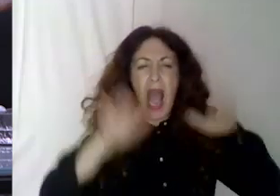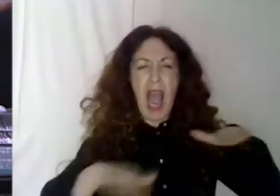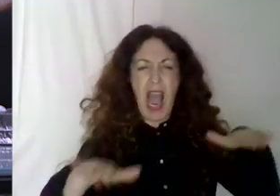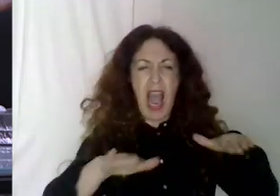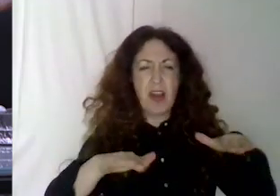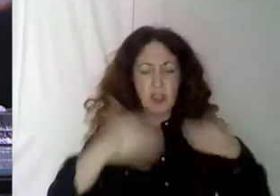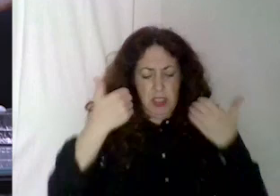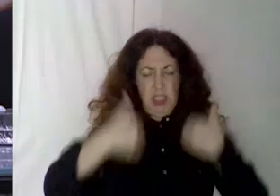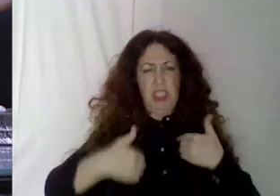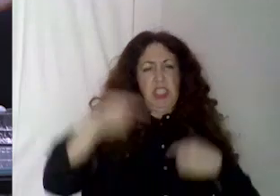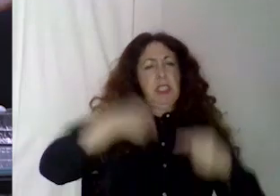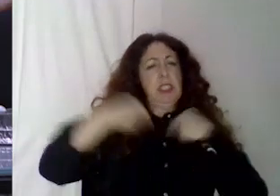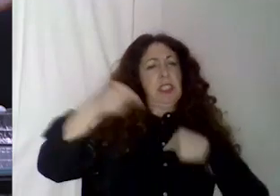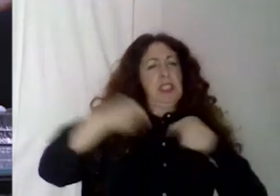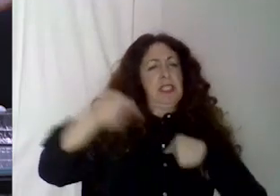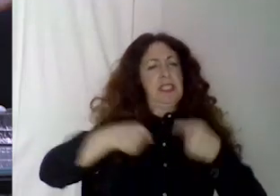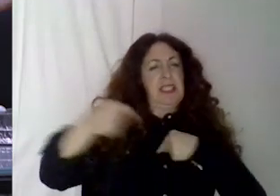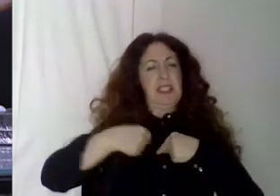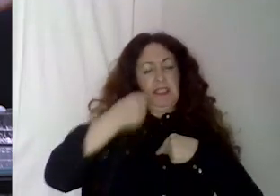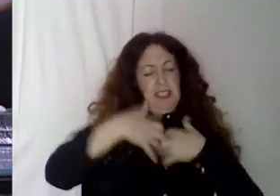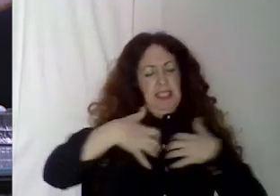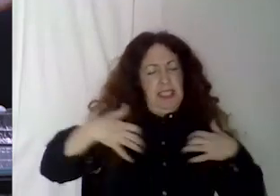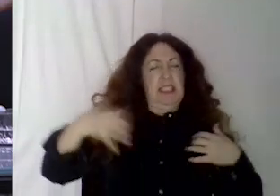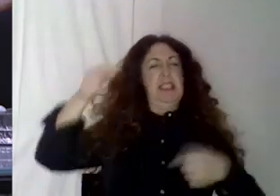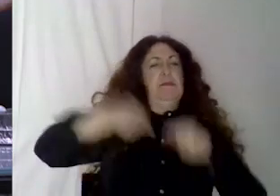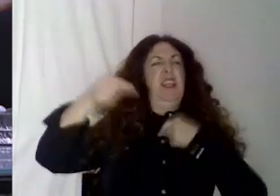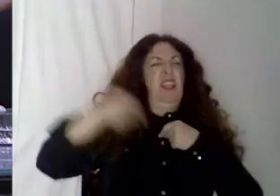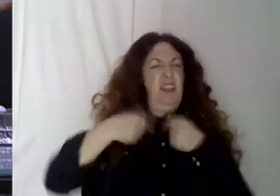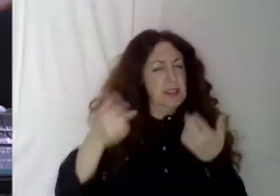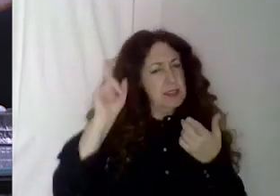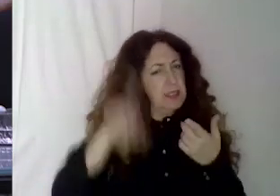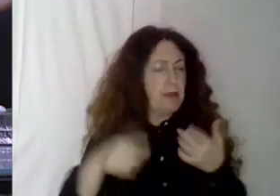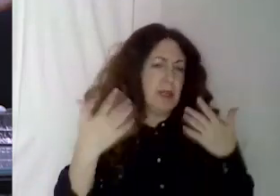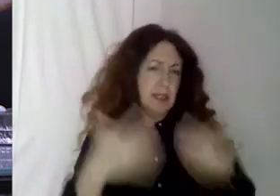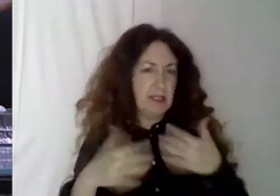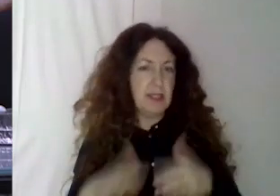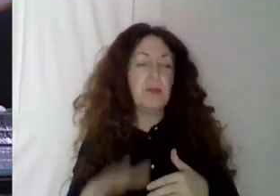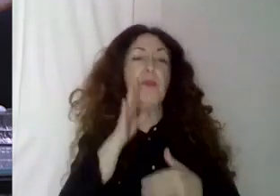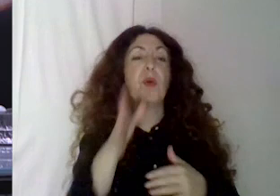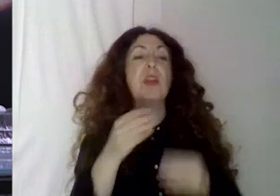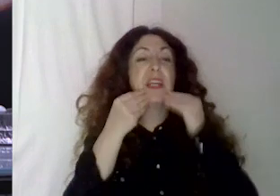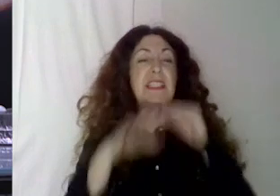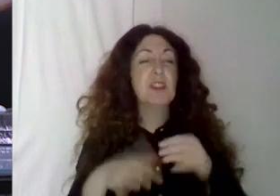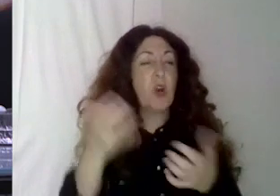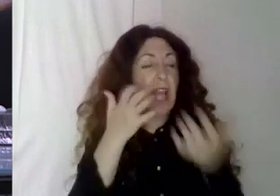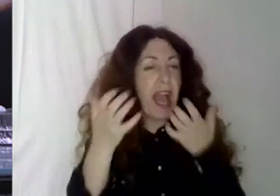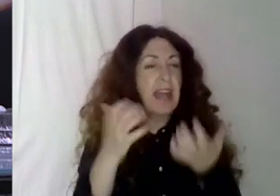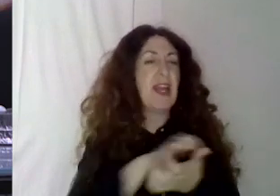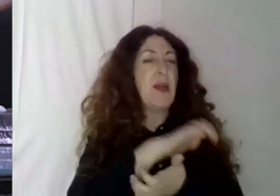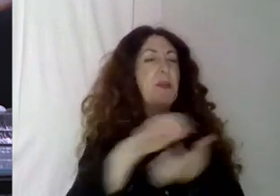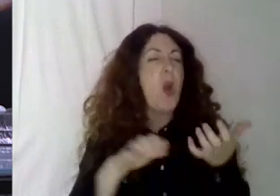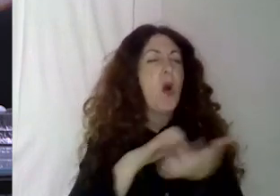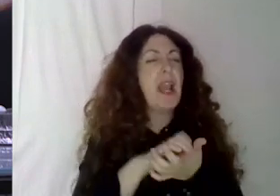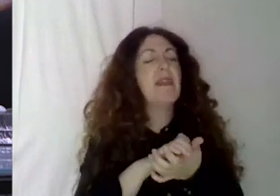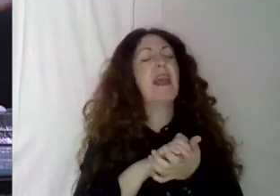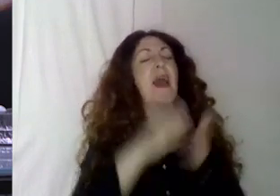piensa, o usted construye unos versos tan bellos, o de repente, como decía Marlowe, drink to me only with an ice and I will pledge with